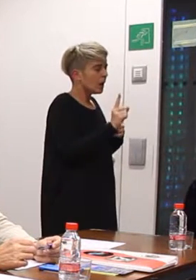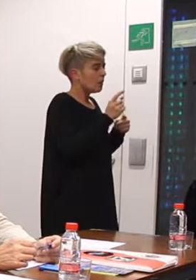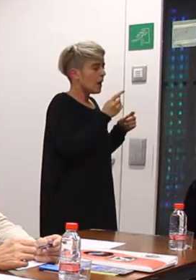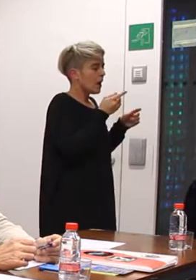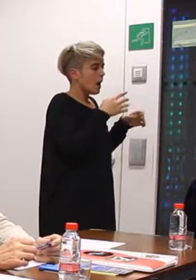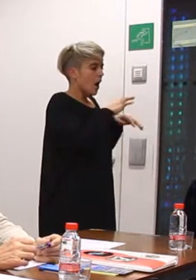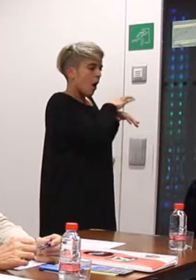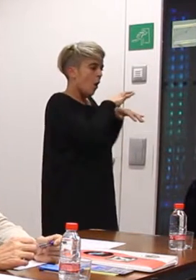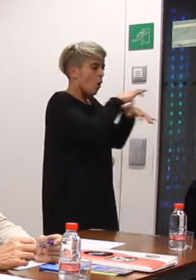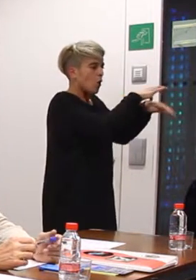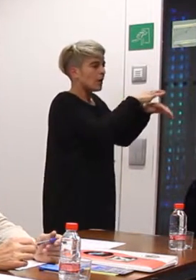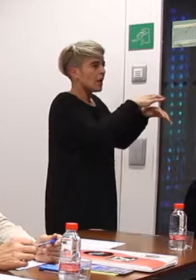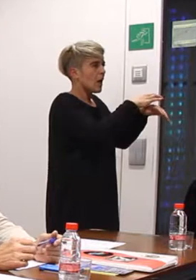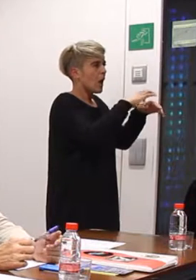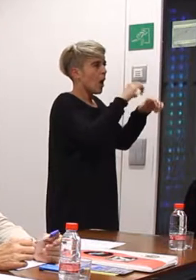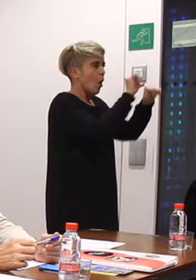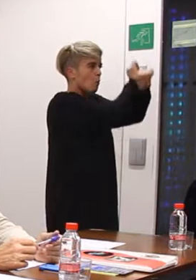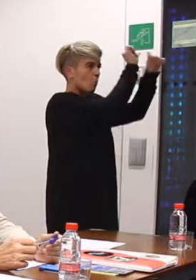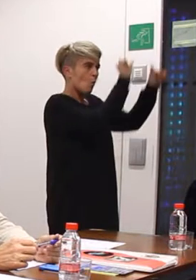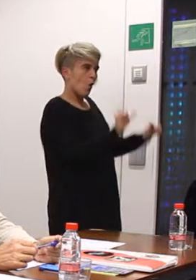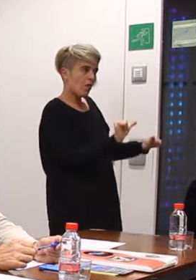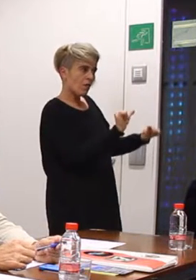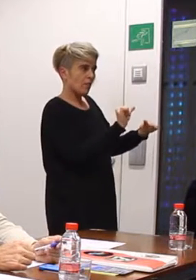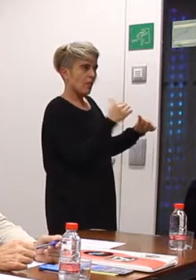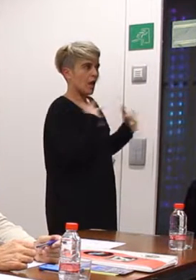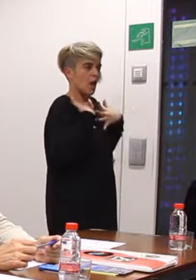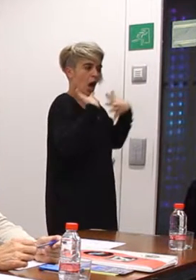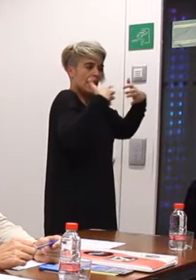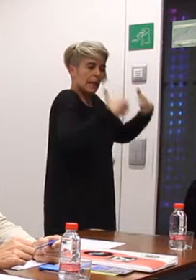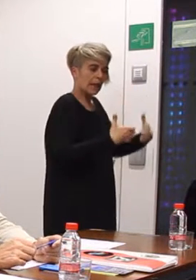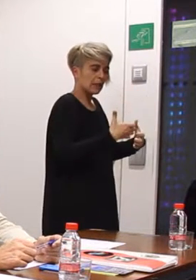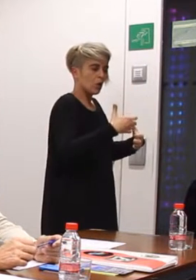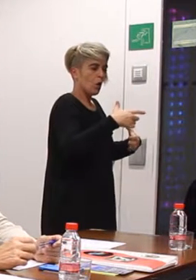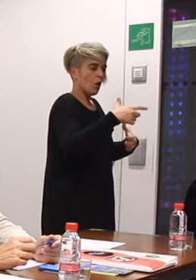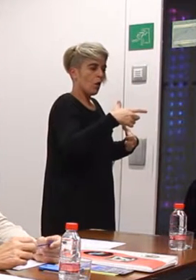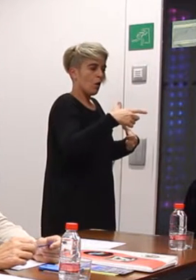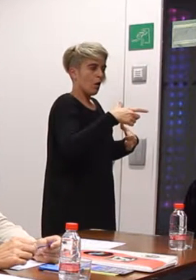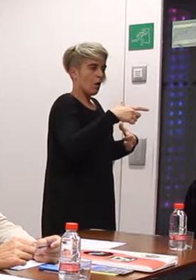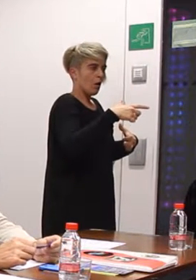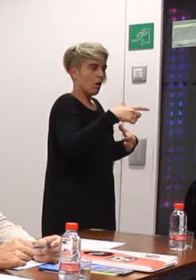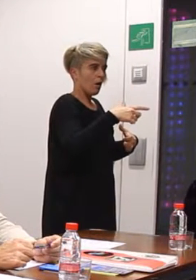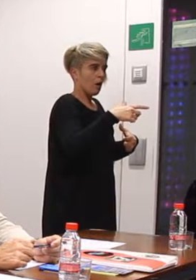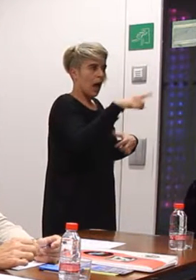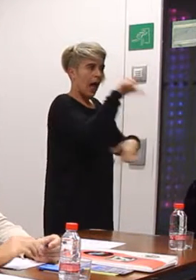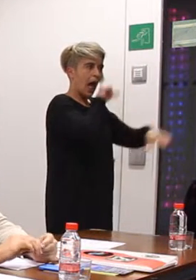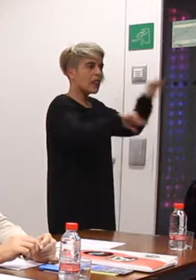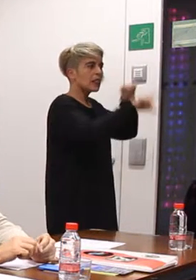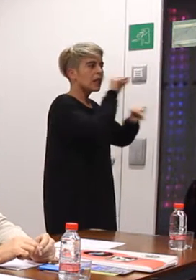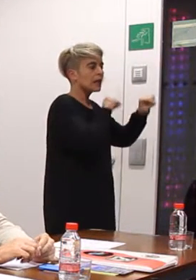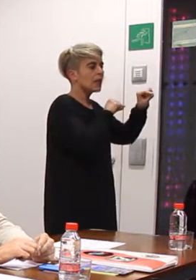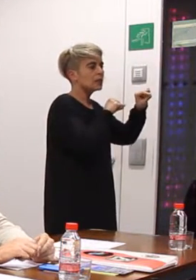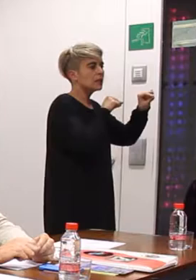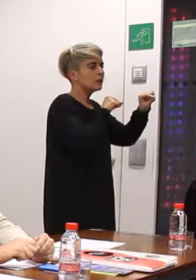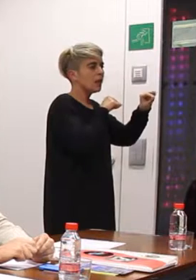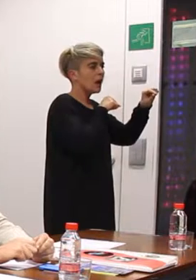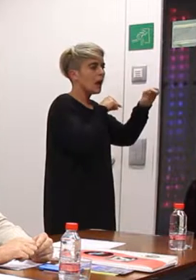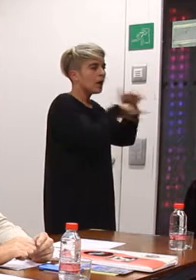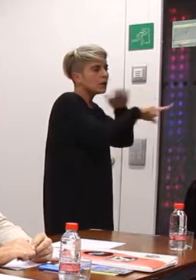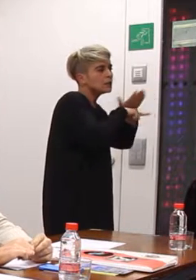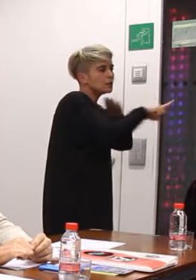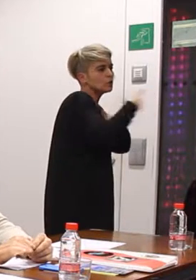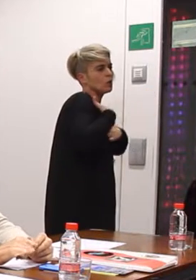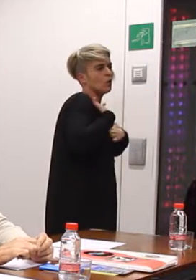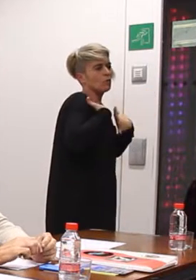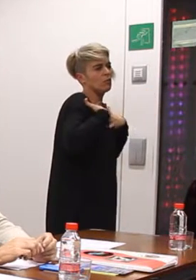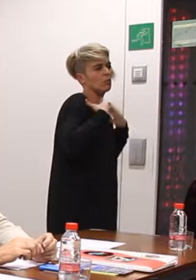términos de modelos energéticos, en términos de alternativas de producción y distribución de energía. Y aquí también tenemos